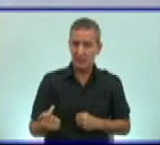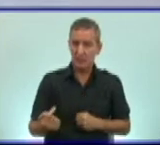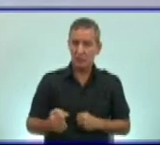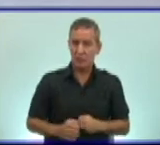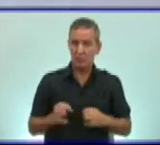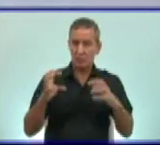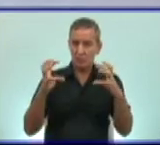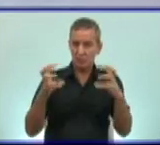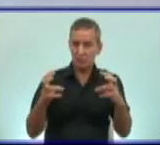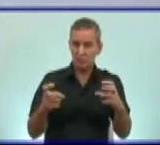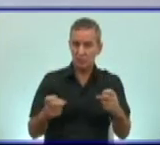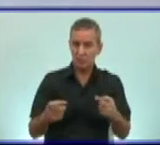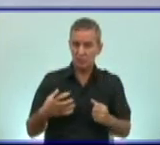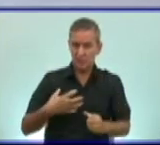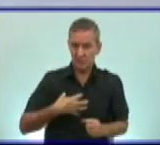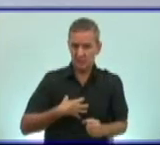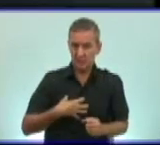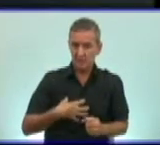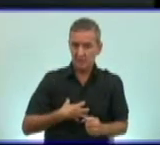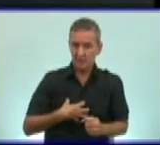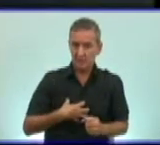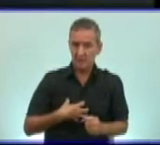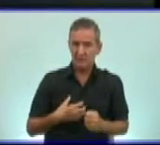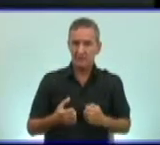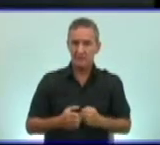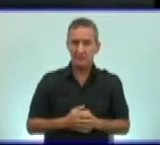de las pruebas realizadas.